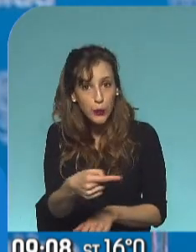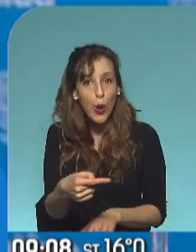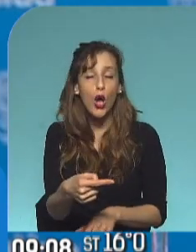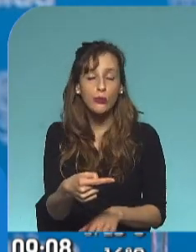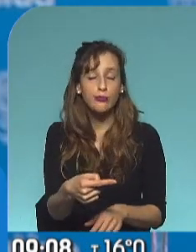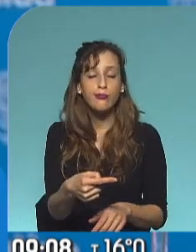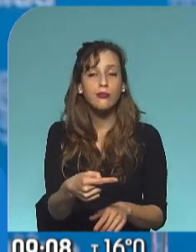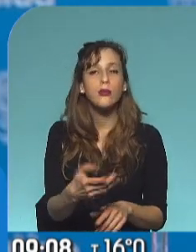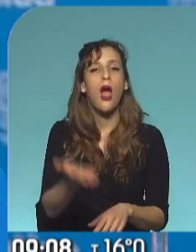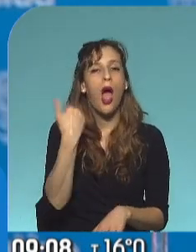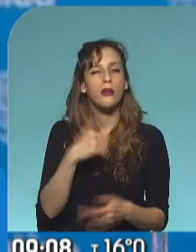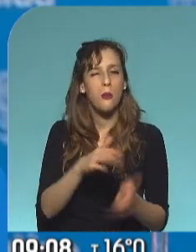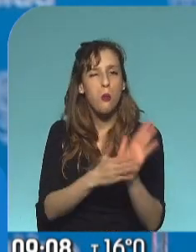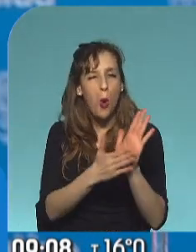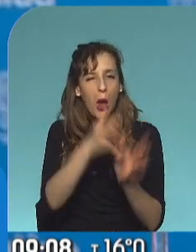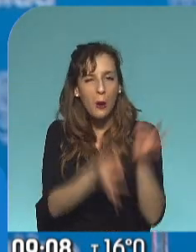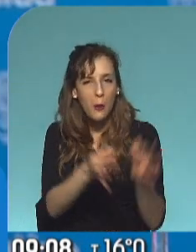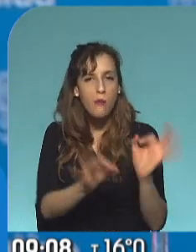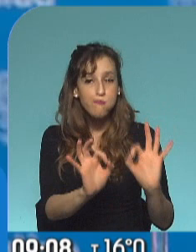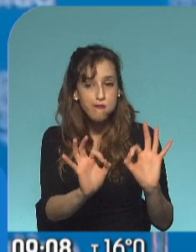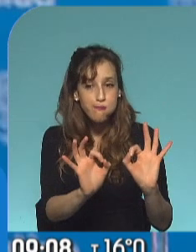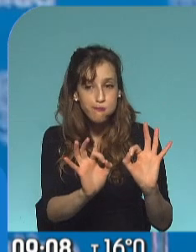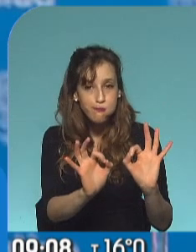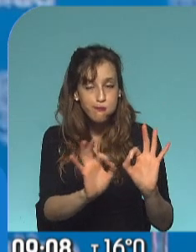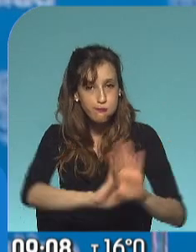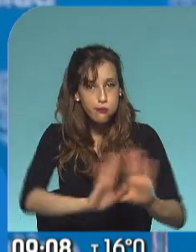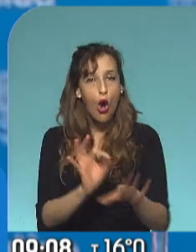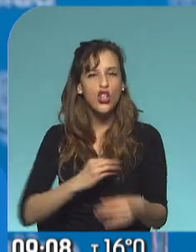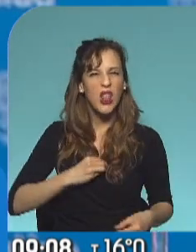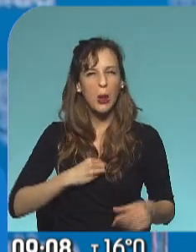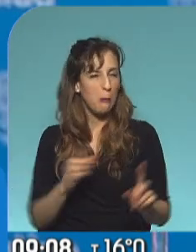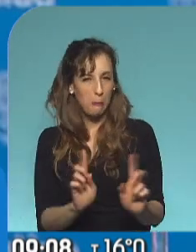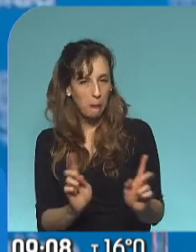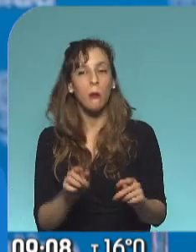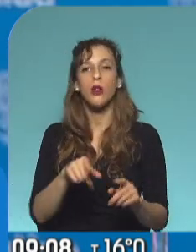debido a una prueba de laboratorio negativa o no cumplir criterios epidemiológicos